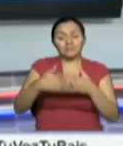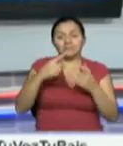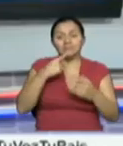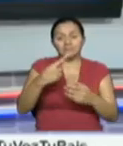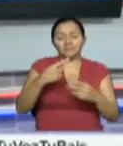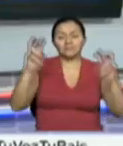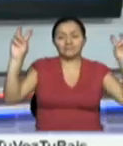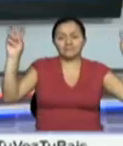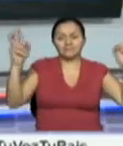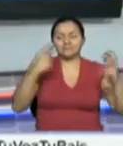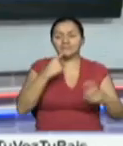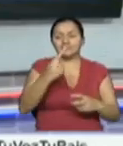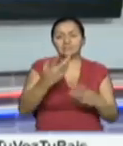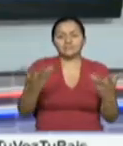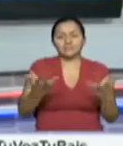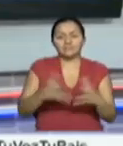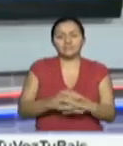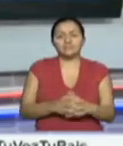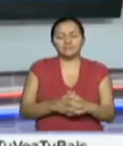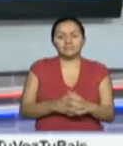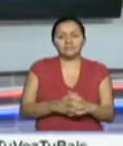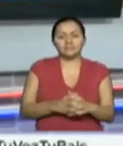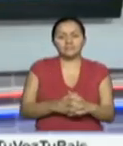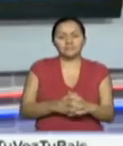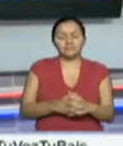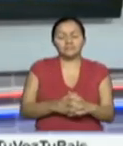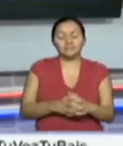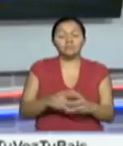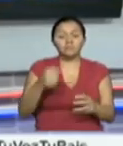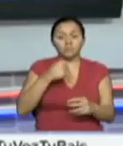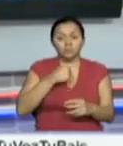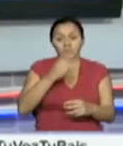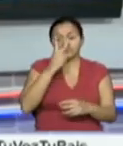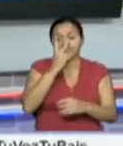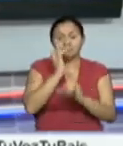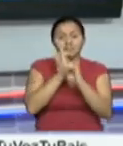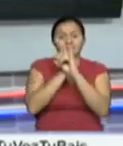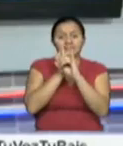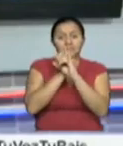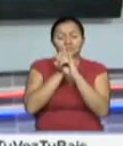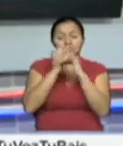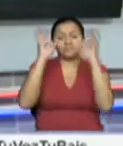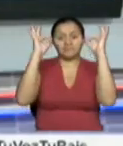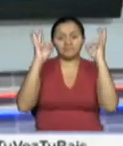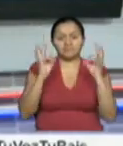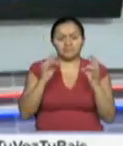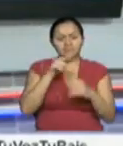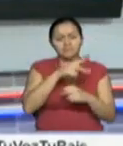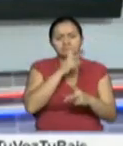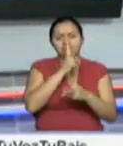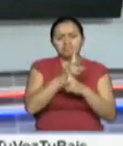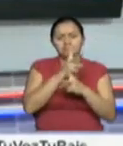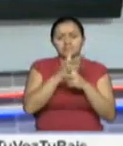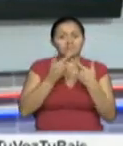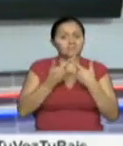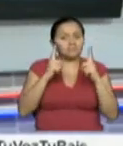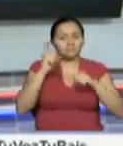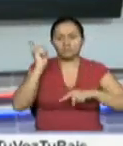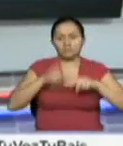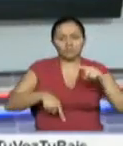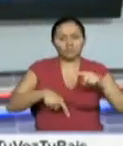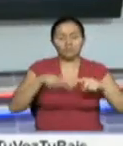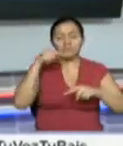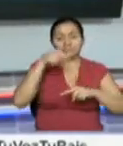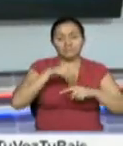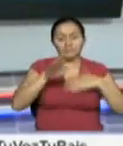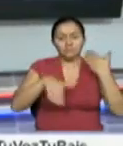Abro comillas y cito textualmente: "Yo creo que las entidades financieras son más peligrosas para nuestras libertades que un